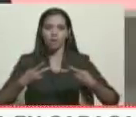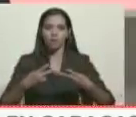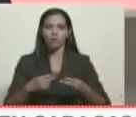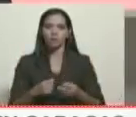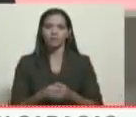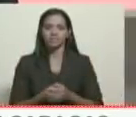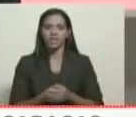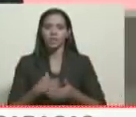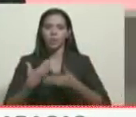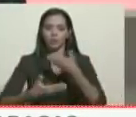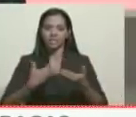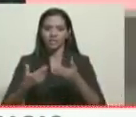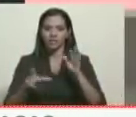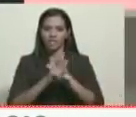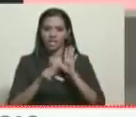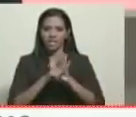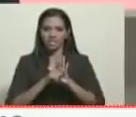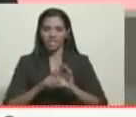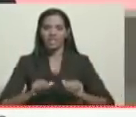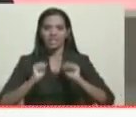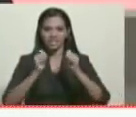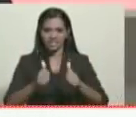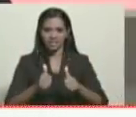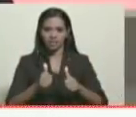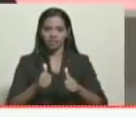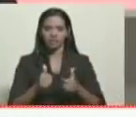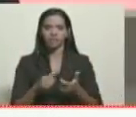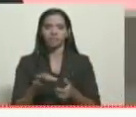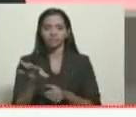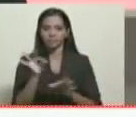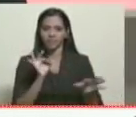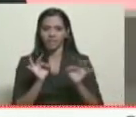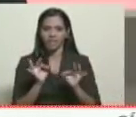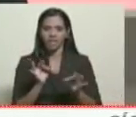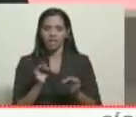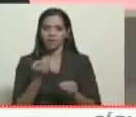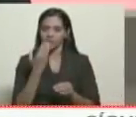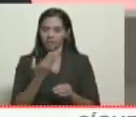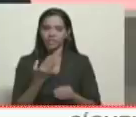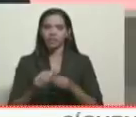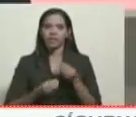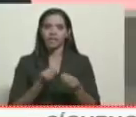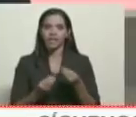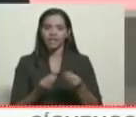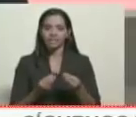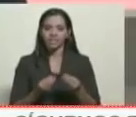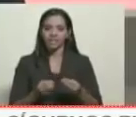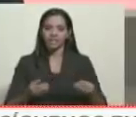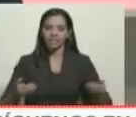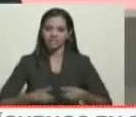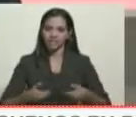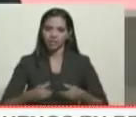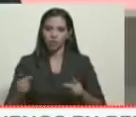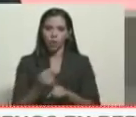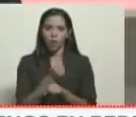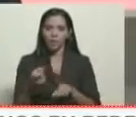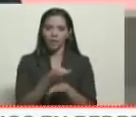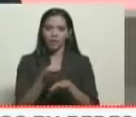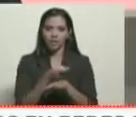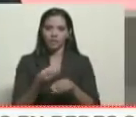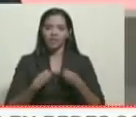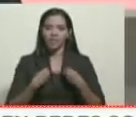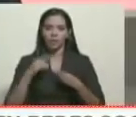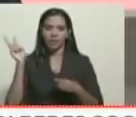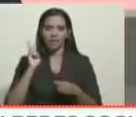del proceso legal que se está iniciando y las acciones que se han tomado ante lo que ha sido este cruento intento de golpe de Estado vivido por los venezolanos